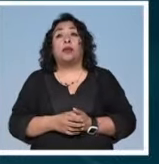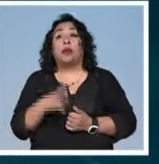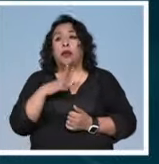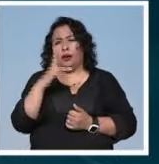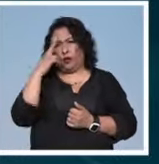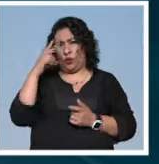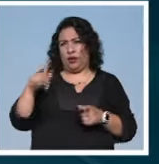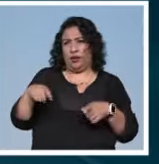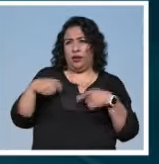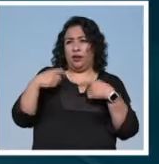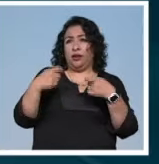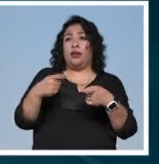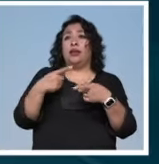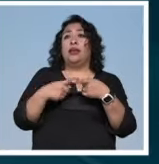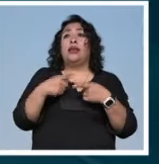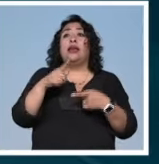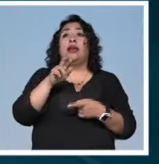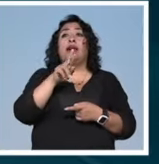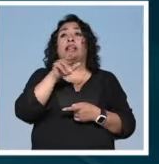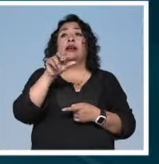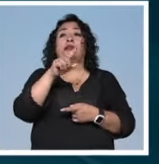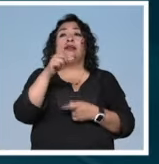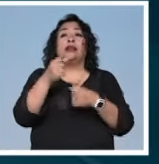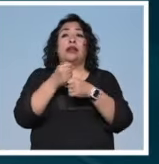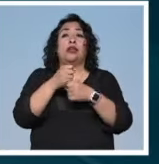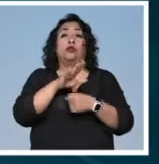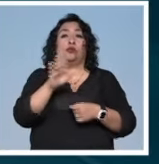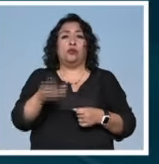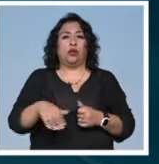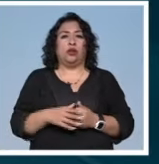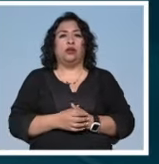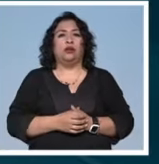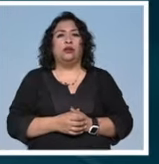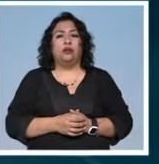Evocan el legado del apóstol de la raza a 100 años de su partida.